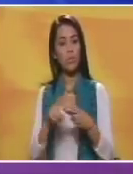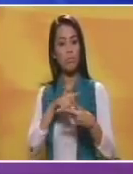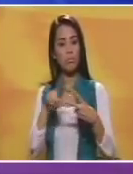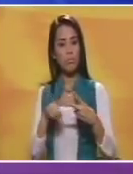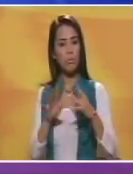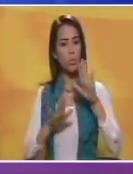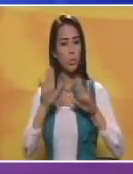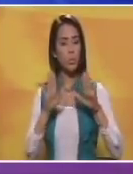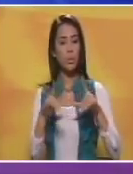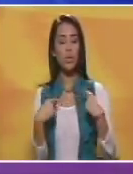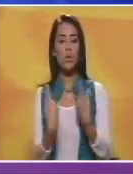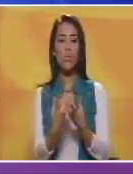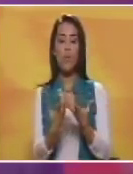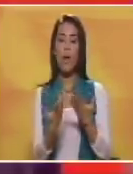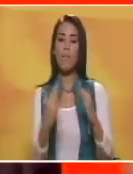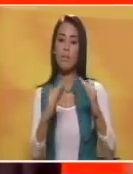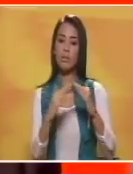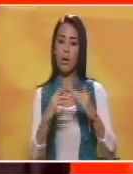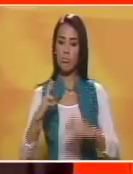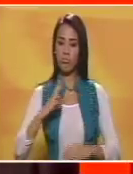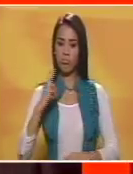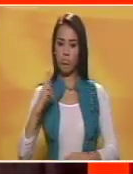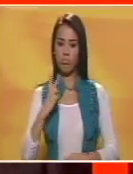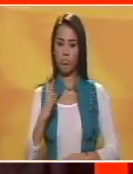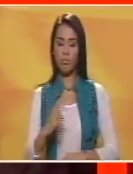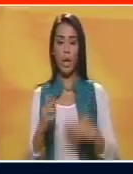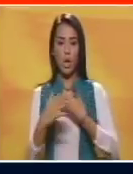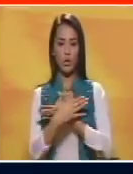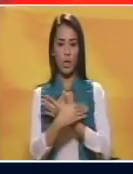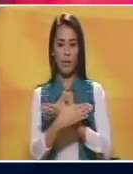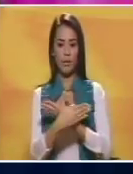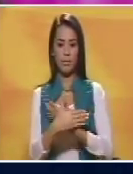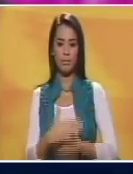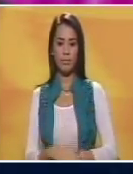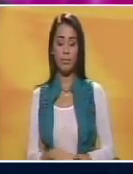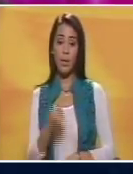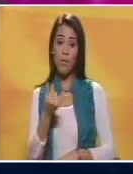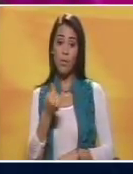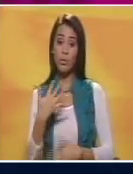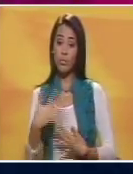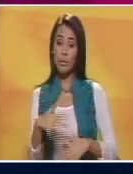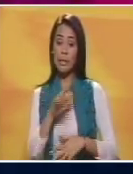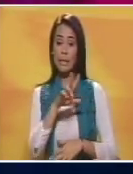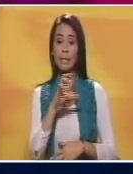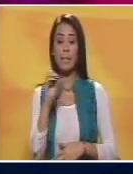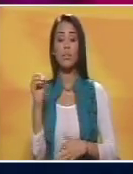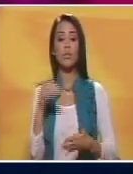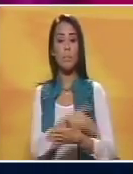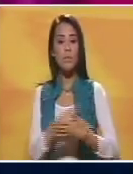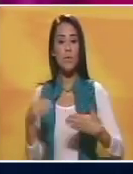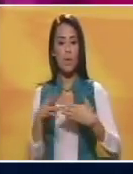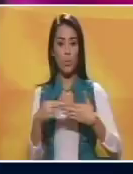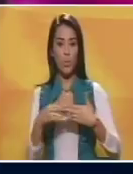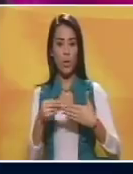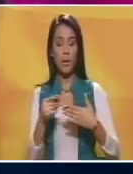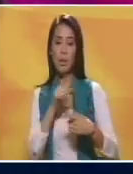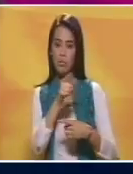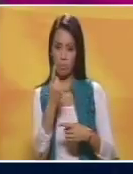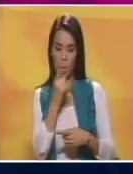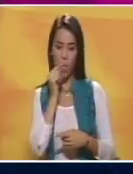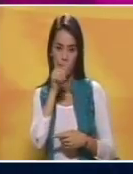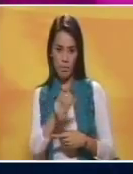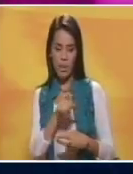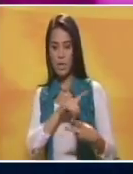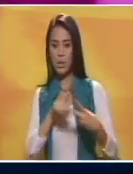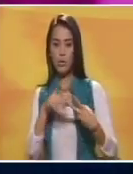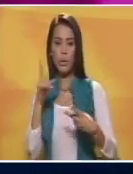el mobiliario de su mansión en Los Ángeles. A pesar de tener una fortuna de cerca de $300 millones, Tom Hanks y su esposa Rita